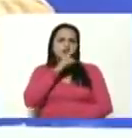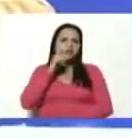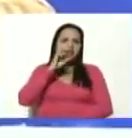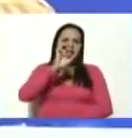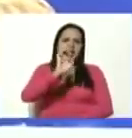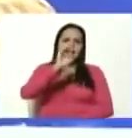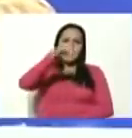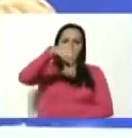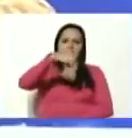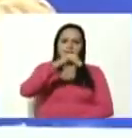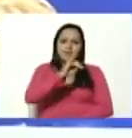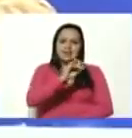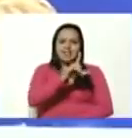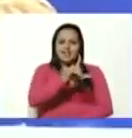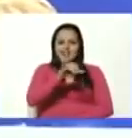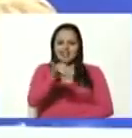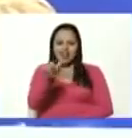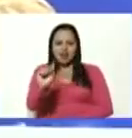Emilia Borromé,